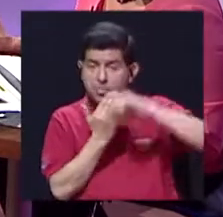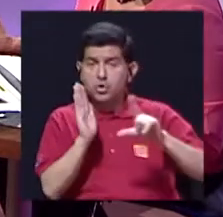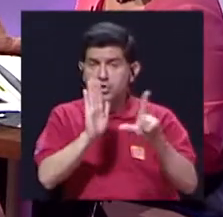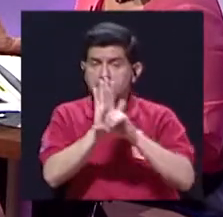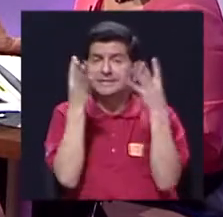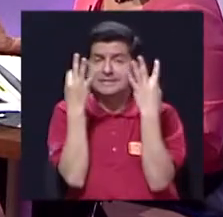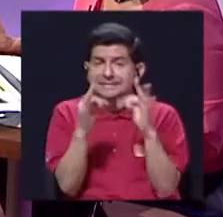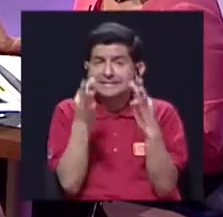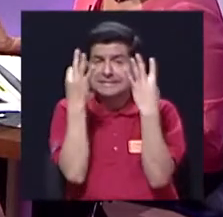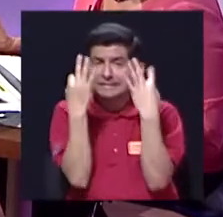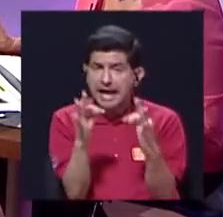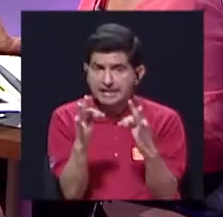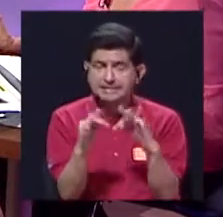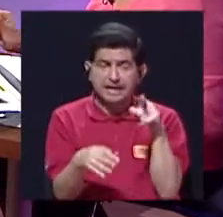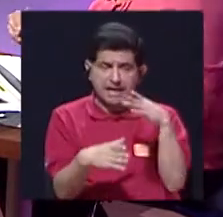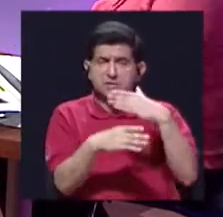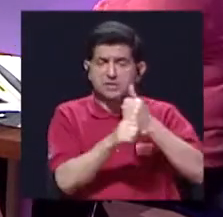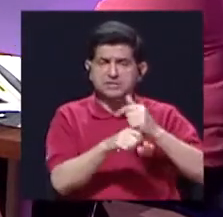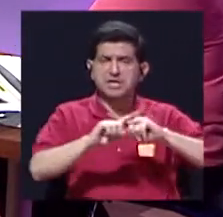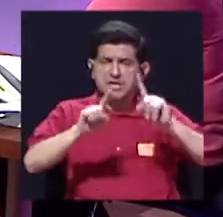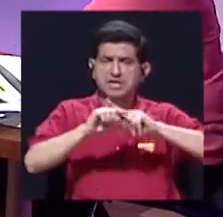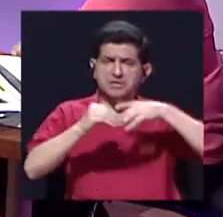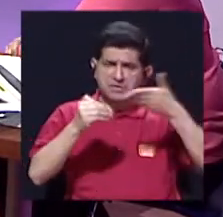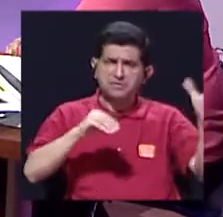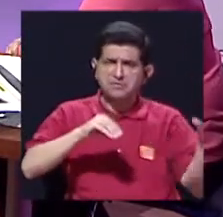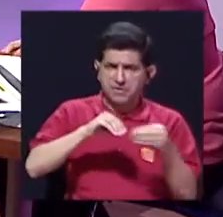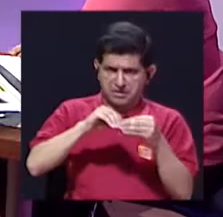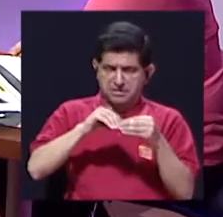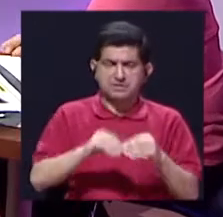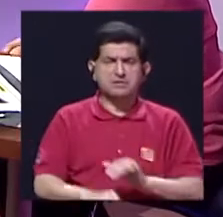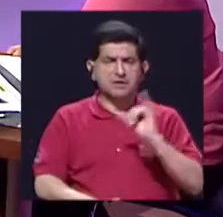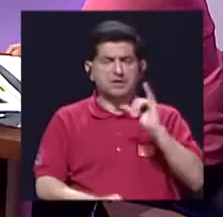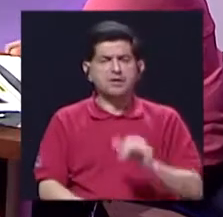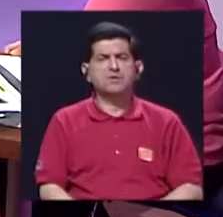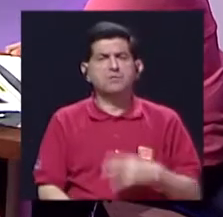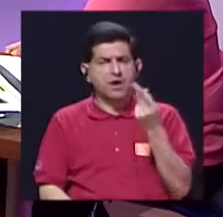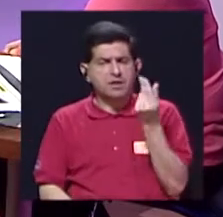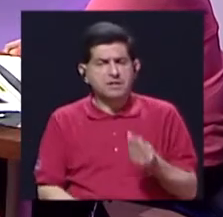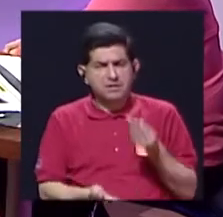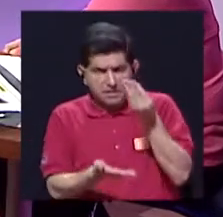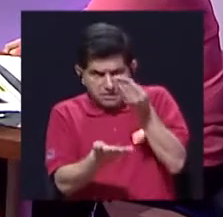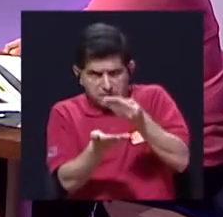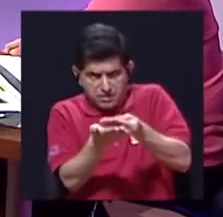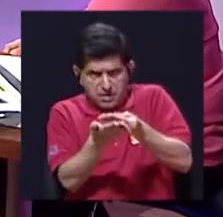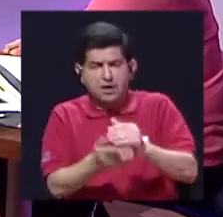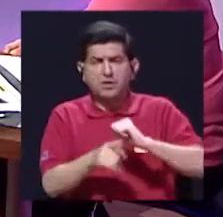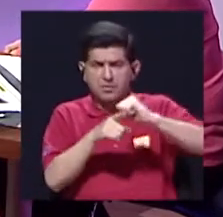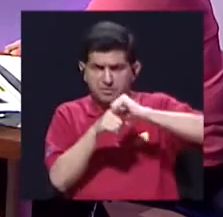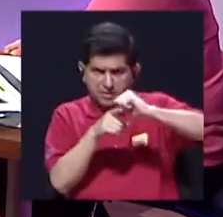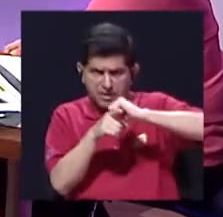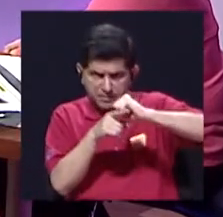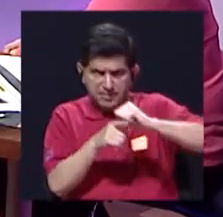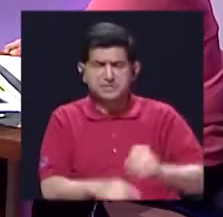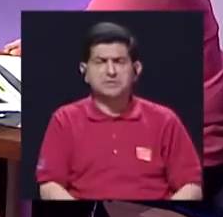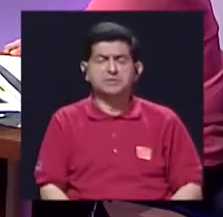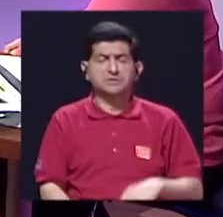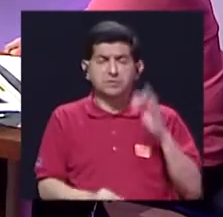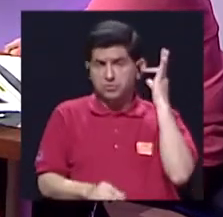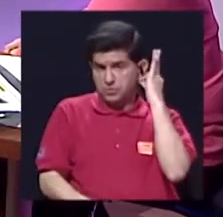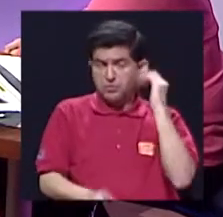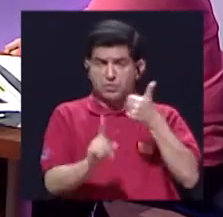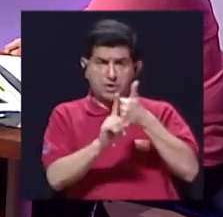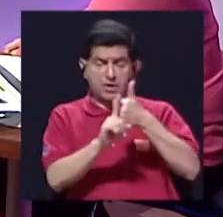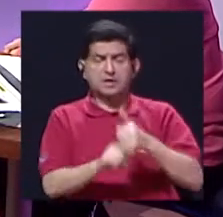ley pretende eso, entre otras cosas, además de dotarnos de recursos a la capacitación aún más de las mujeres,